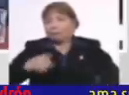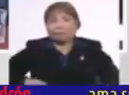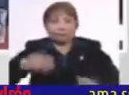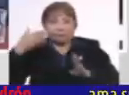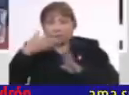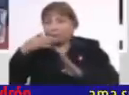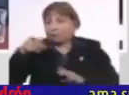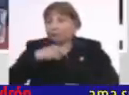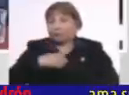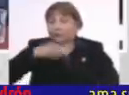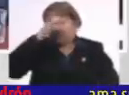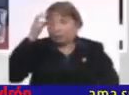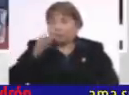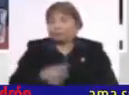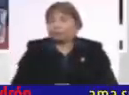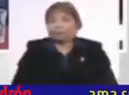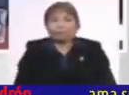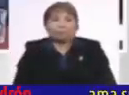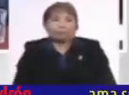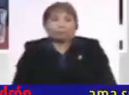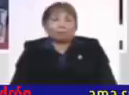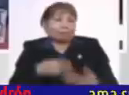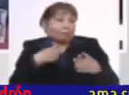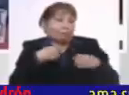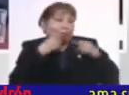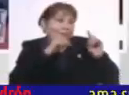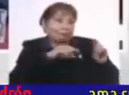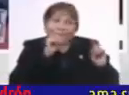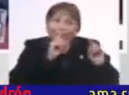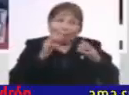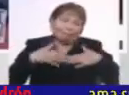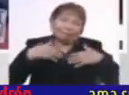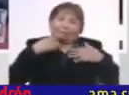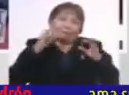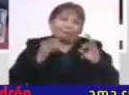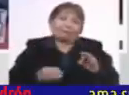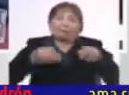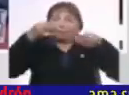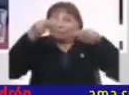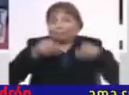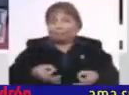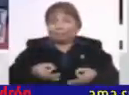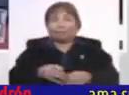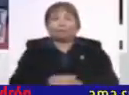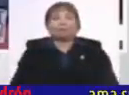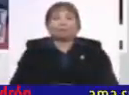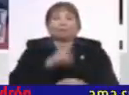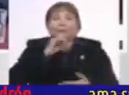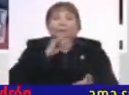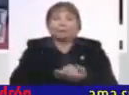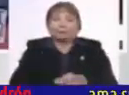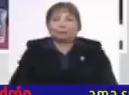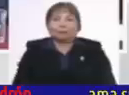república no puedo presumir nada lo que sí puedo asegurar es que